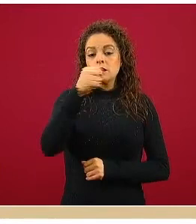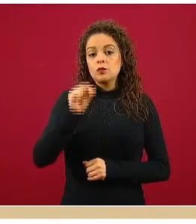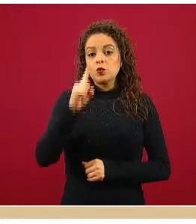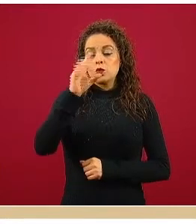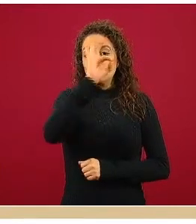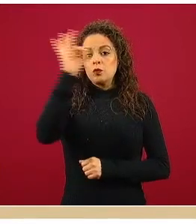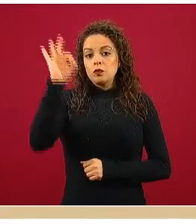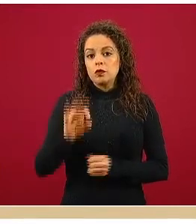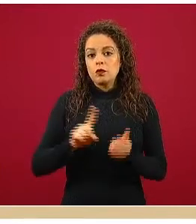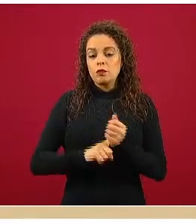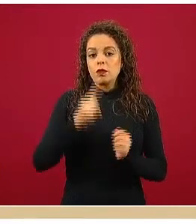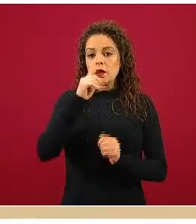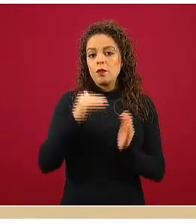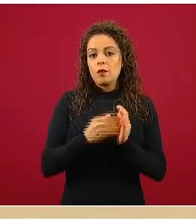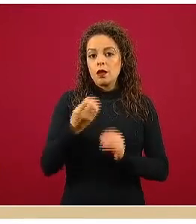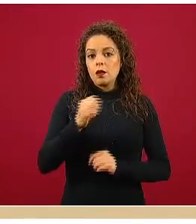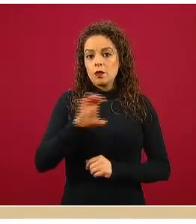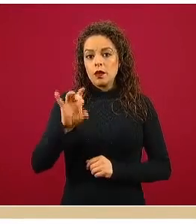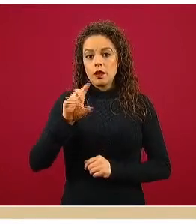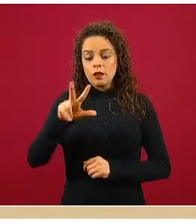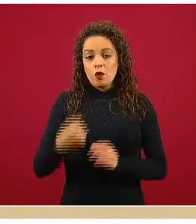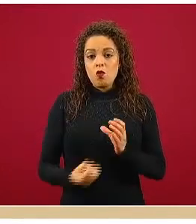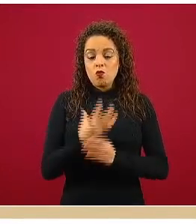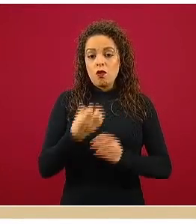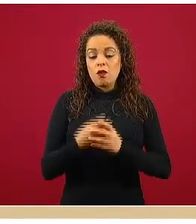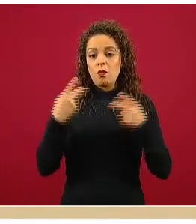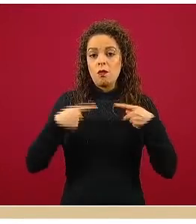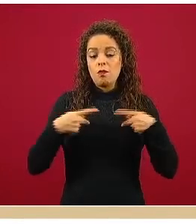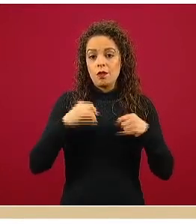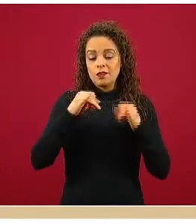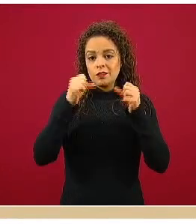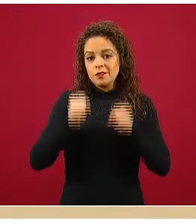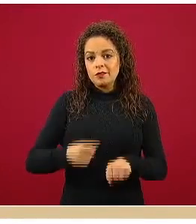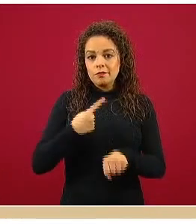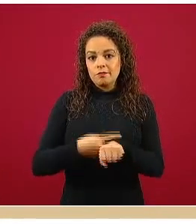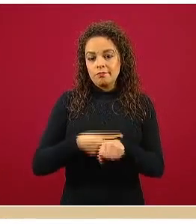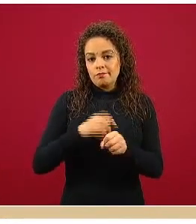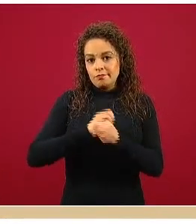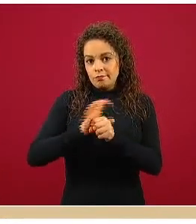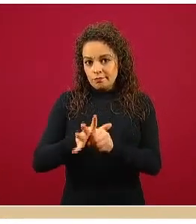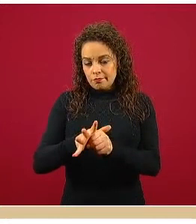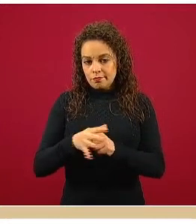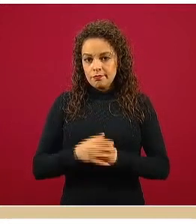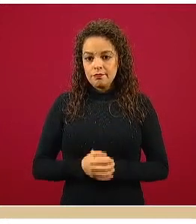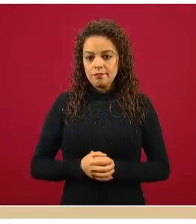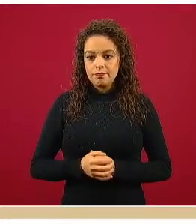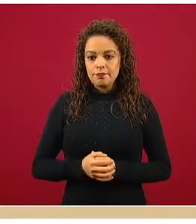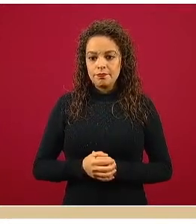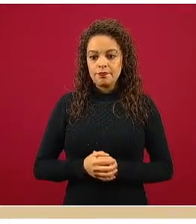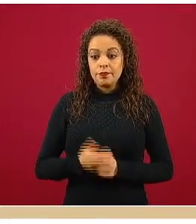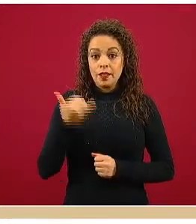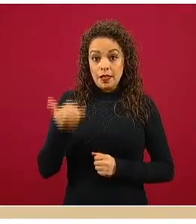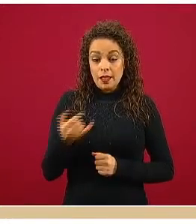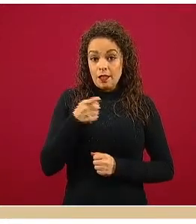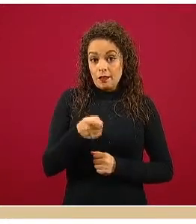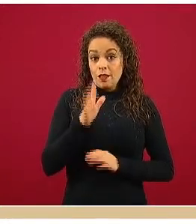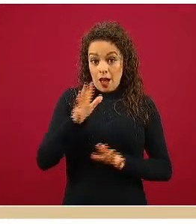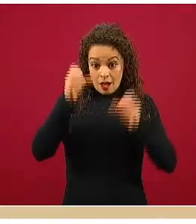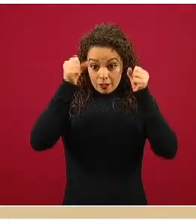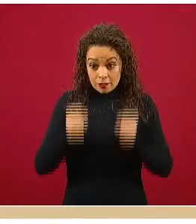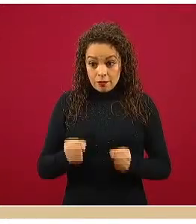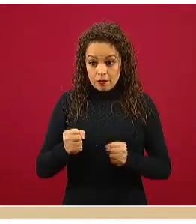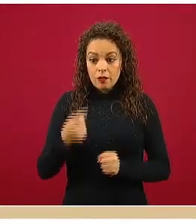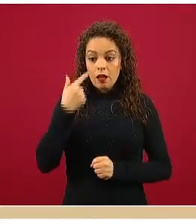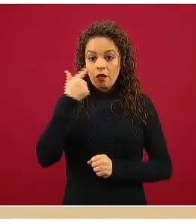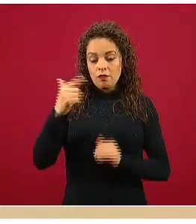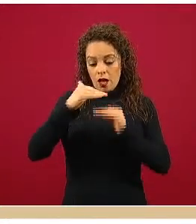fueron 1.938 los casos nuevos confirmados, y podemos ver la tendencia de la confirmación en la parte inferior,